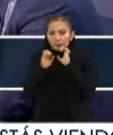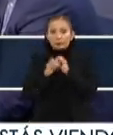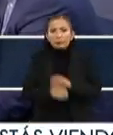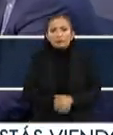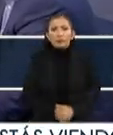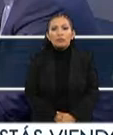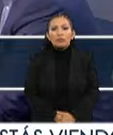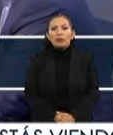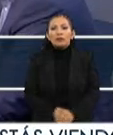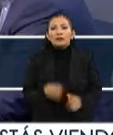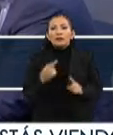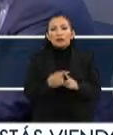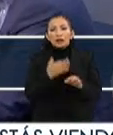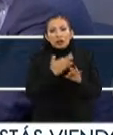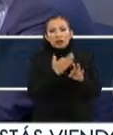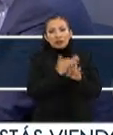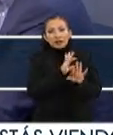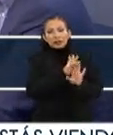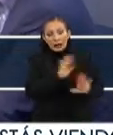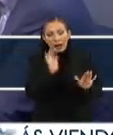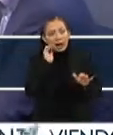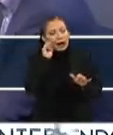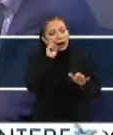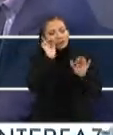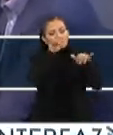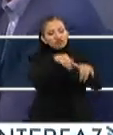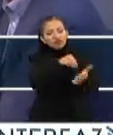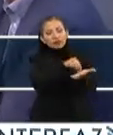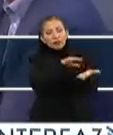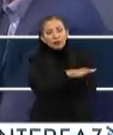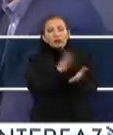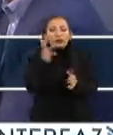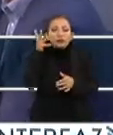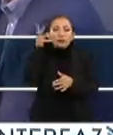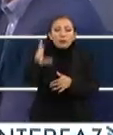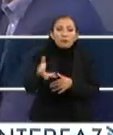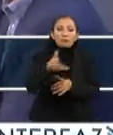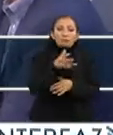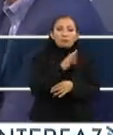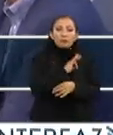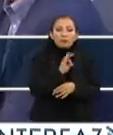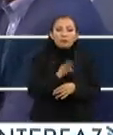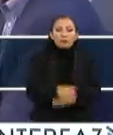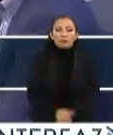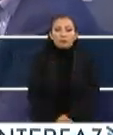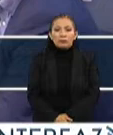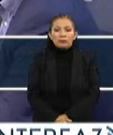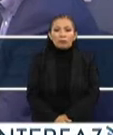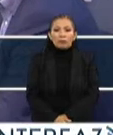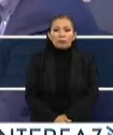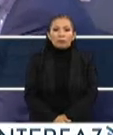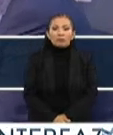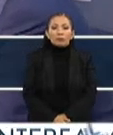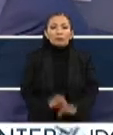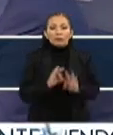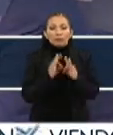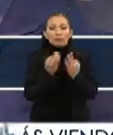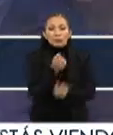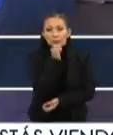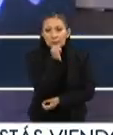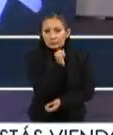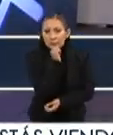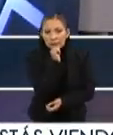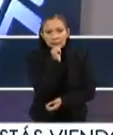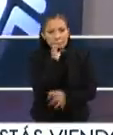entrevista. ¿Quiénes pueden en este momento ya acceder y en un futuro quiénes podrían acceder? El mecanismo todavía